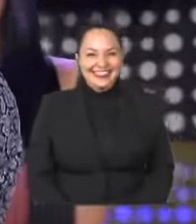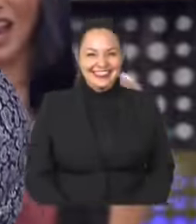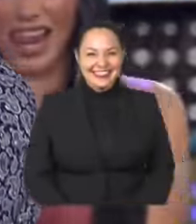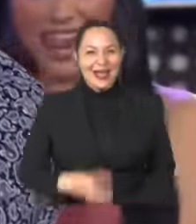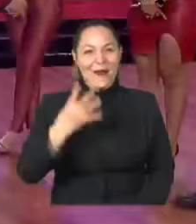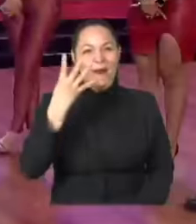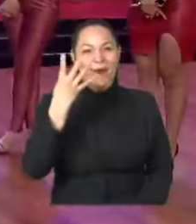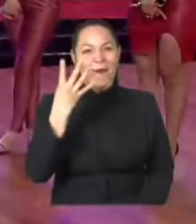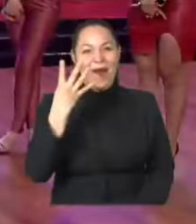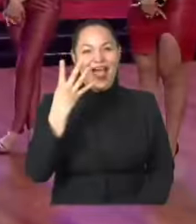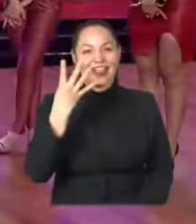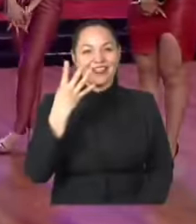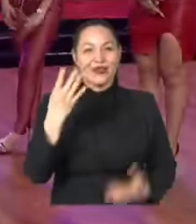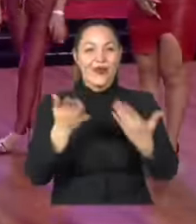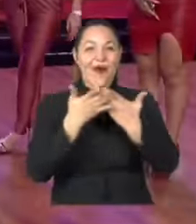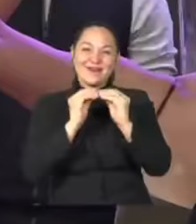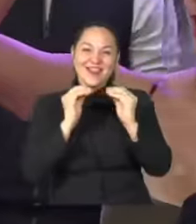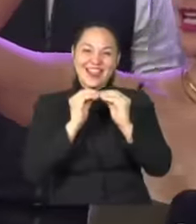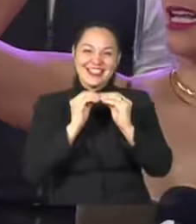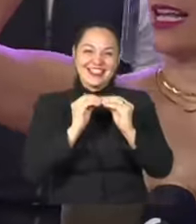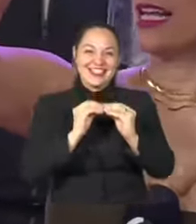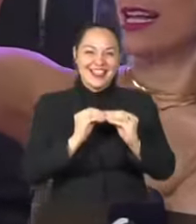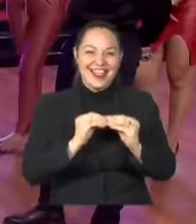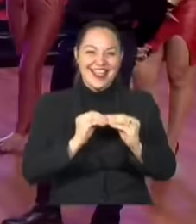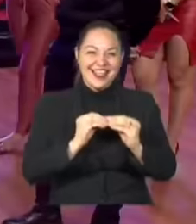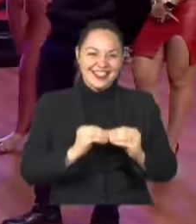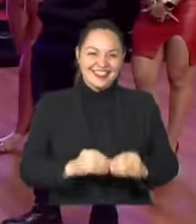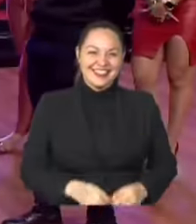Cuatro. Ahora los besos.